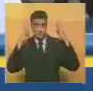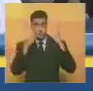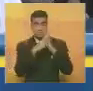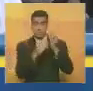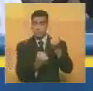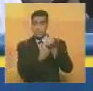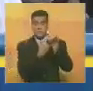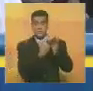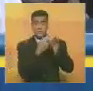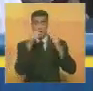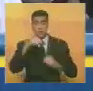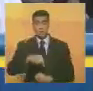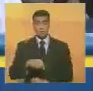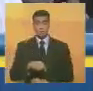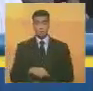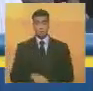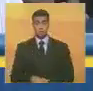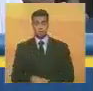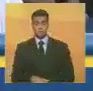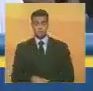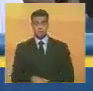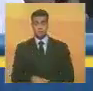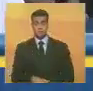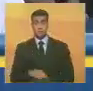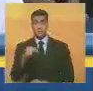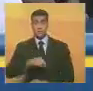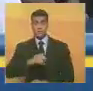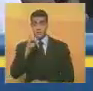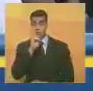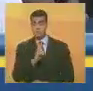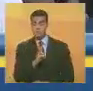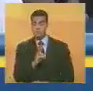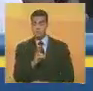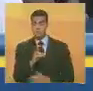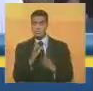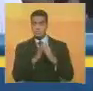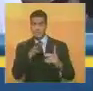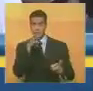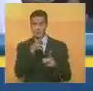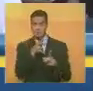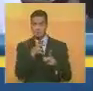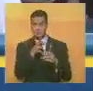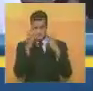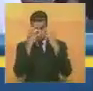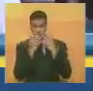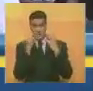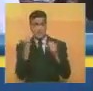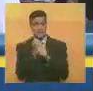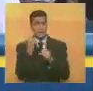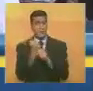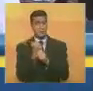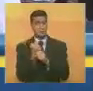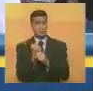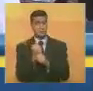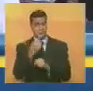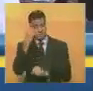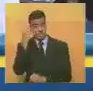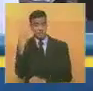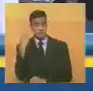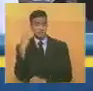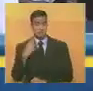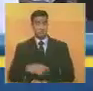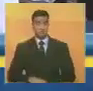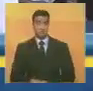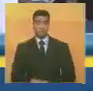respaldo que hoy ha demostrado, a pesar de las amenazas y el terrorismo laboral, por el día de ayer, por el colega